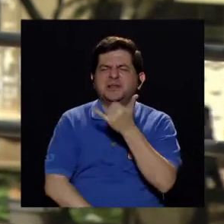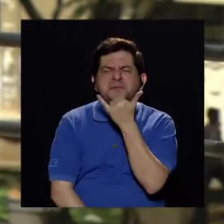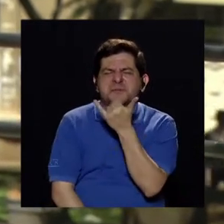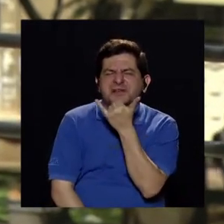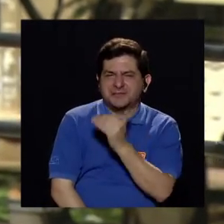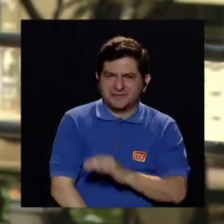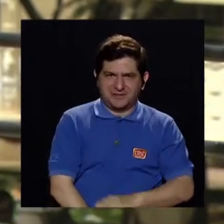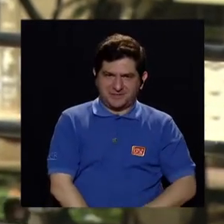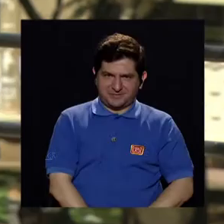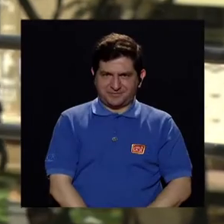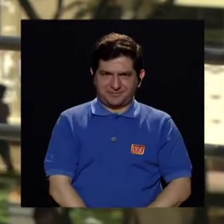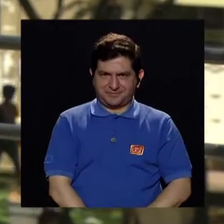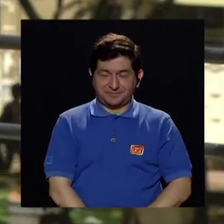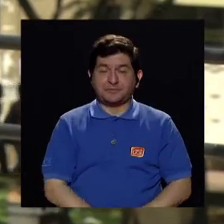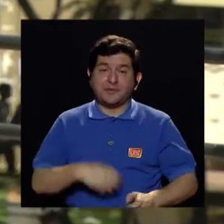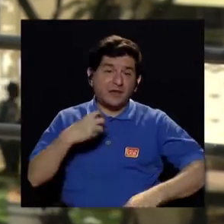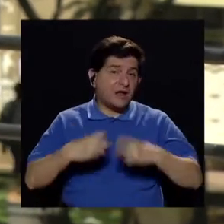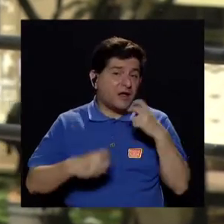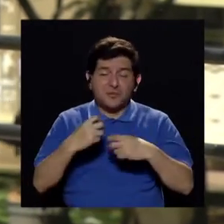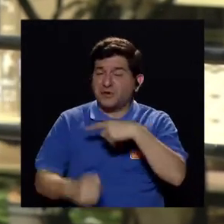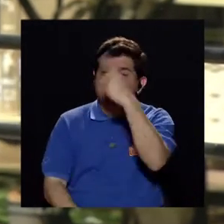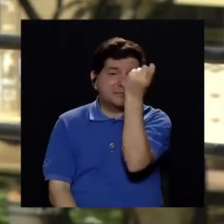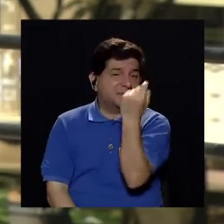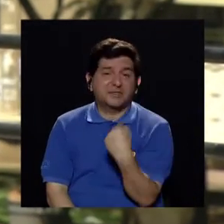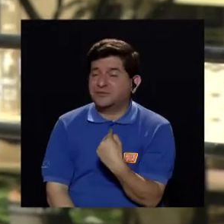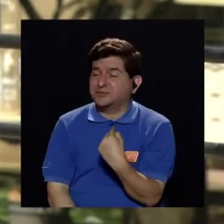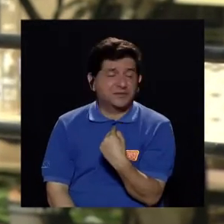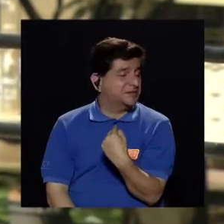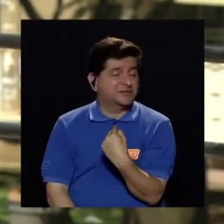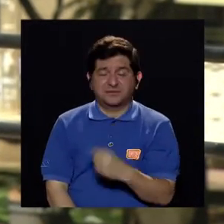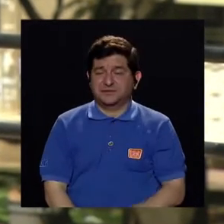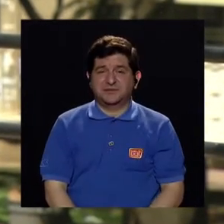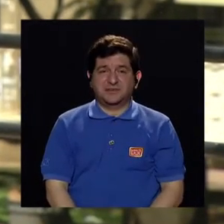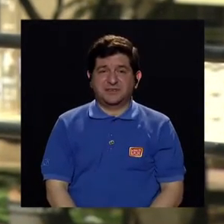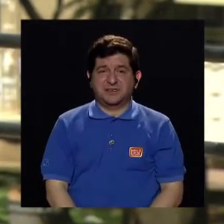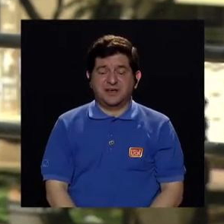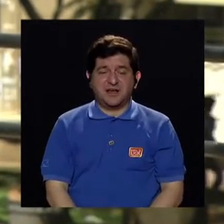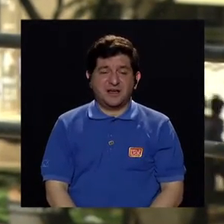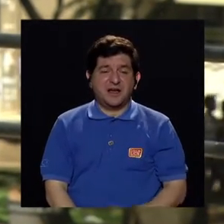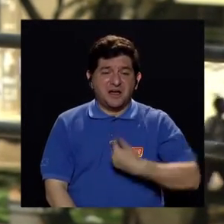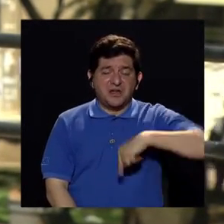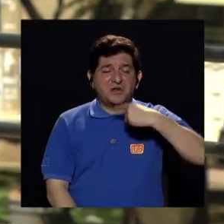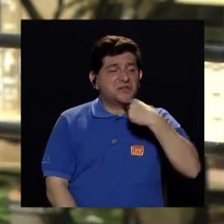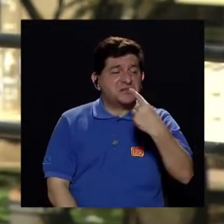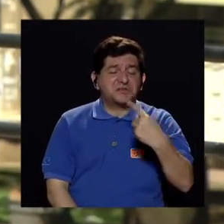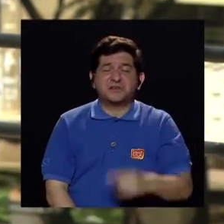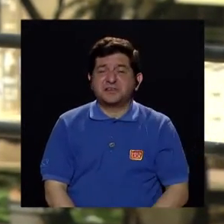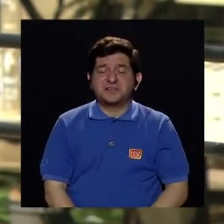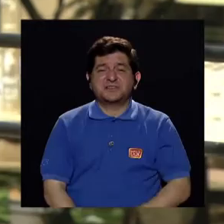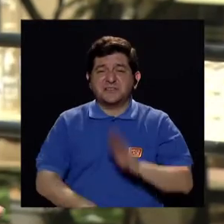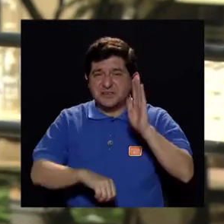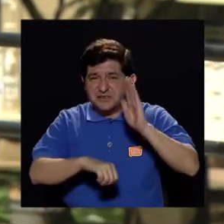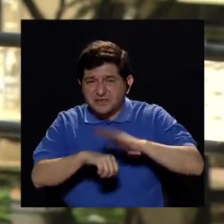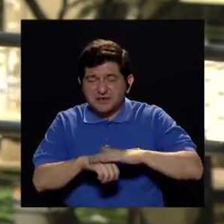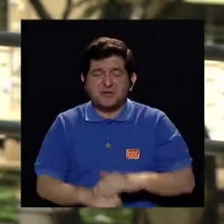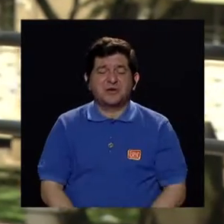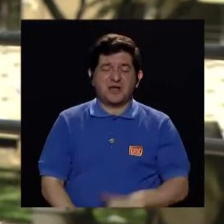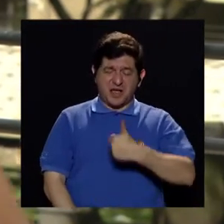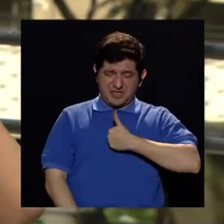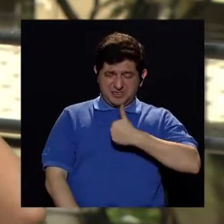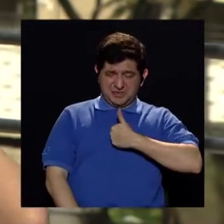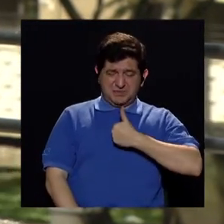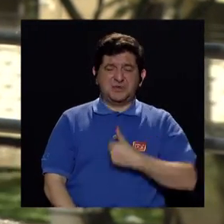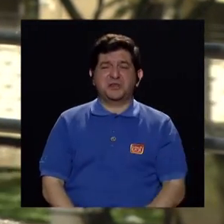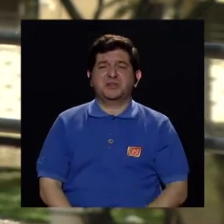está pasando? El problema es que no nos preguntamos estas cosas, nos achacamos muchas cosas, somos muy juiciosos con